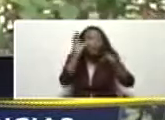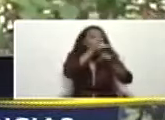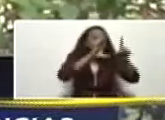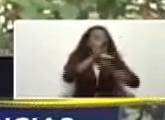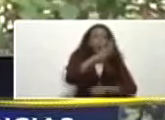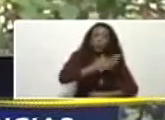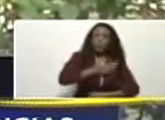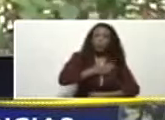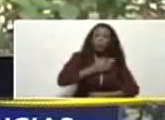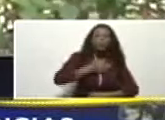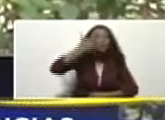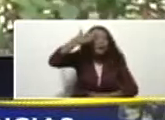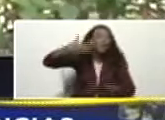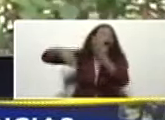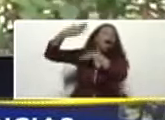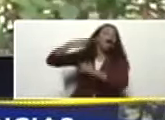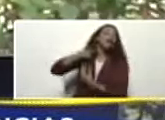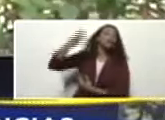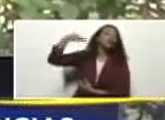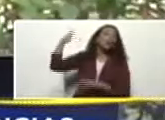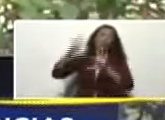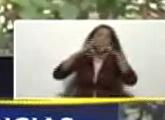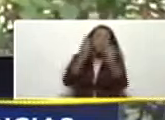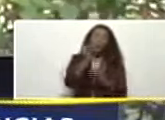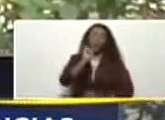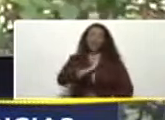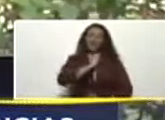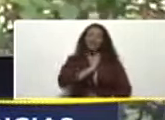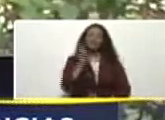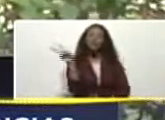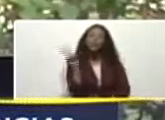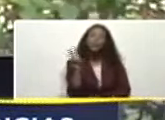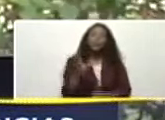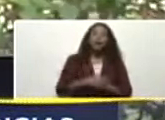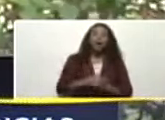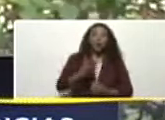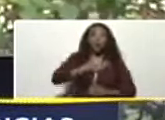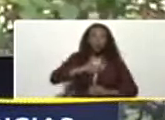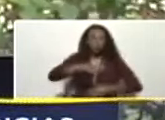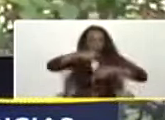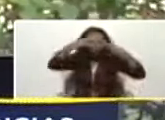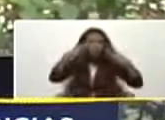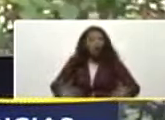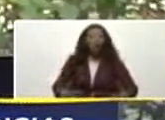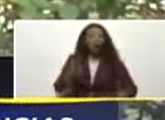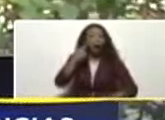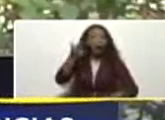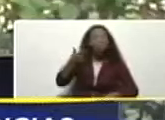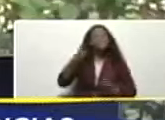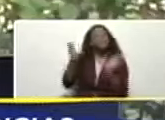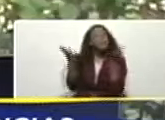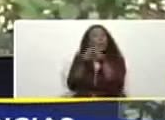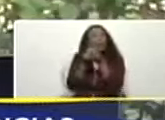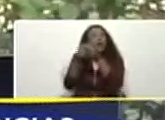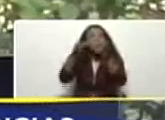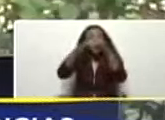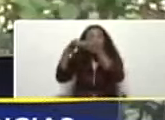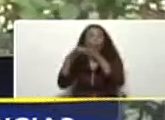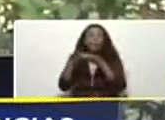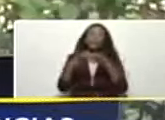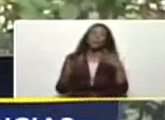cultura, con nuestros saberes ancestrales, con nuestra identidad, que tenga nuestra sonoridad, por eso nos acompaña este grupo